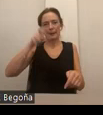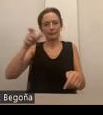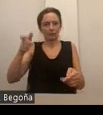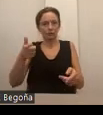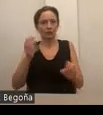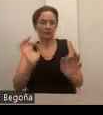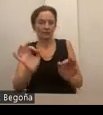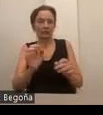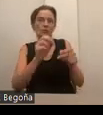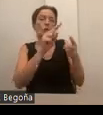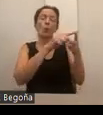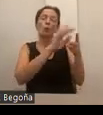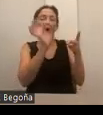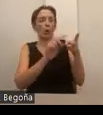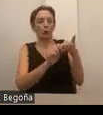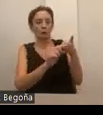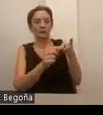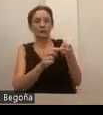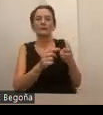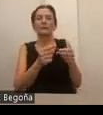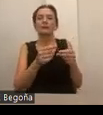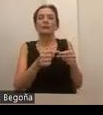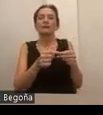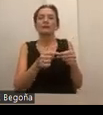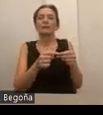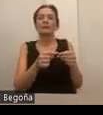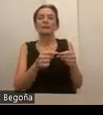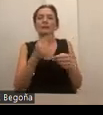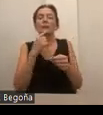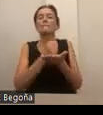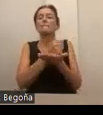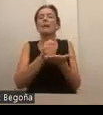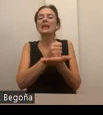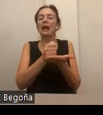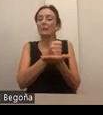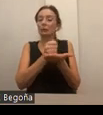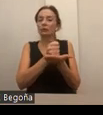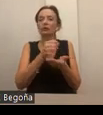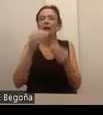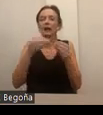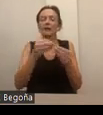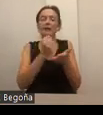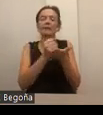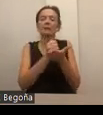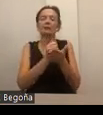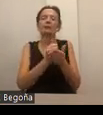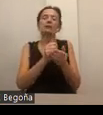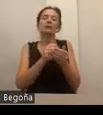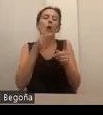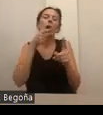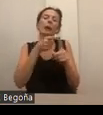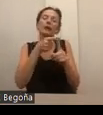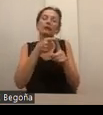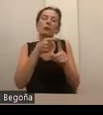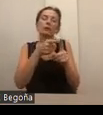ir o fundamentalmente o a disminuir la resistencia que se